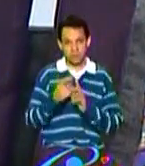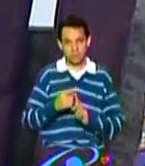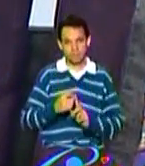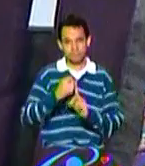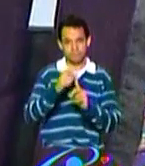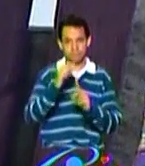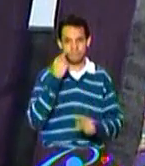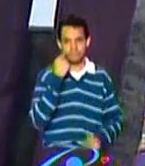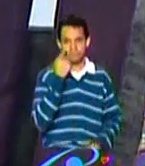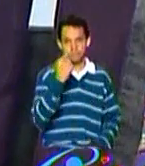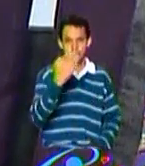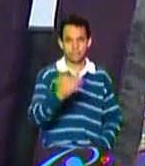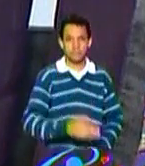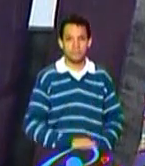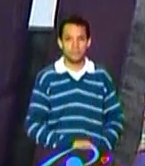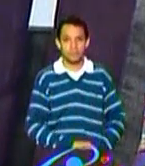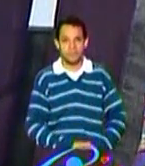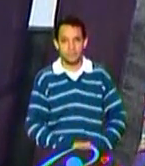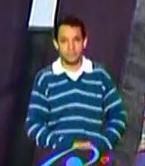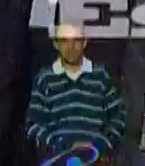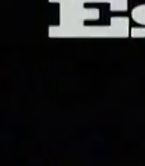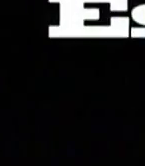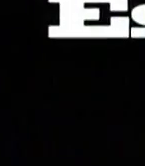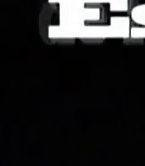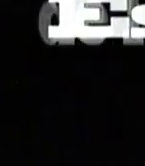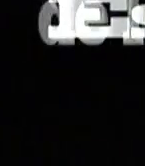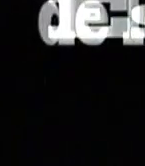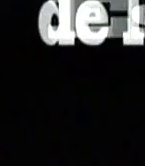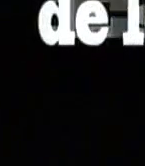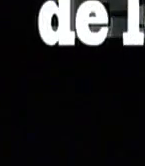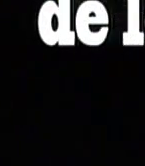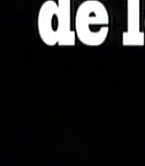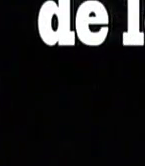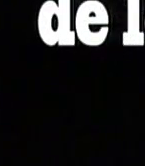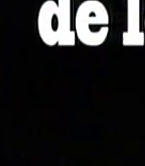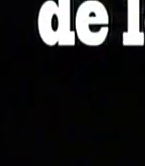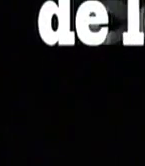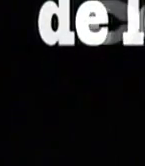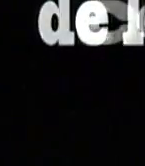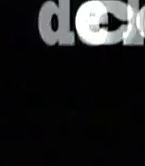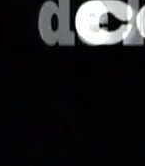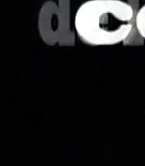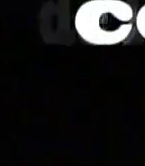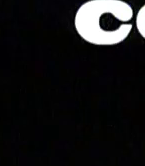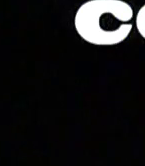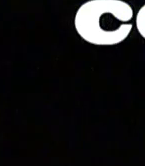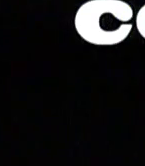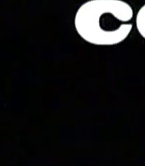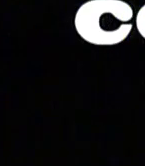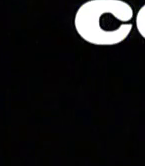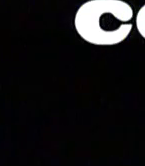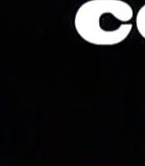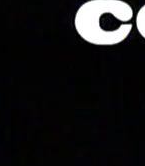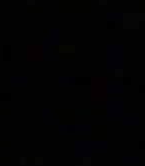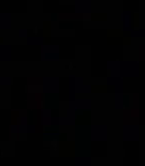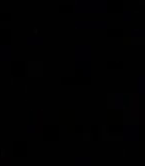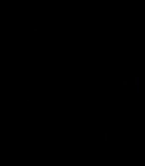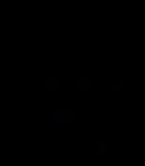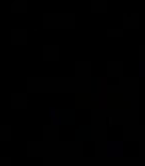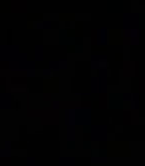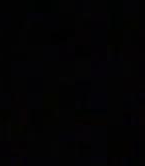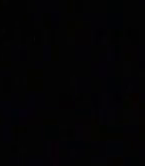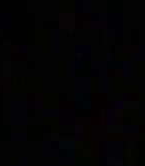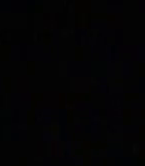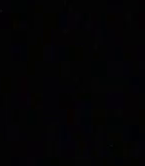Ya regresamos. ¿Es usted de los que lucha contra dolores de espalda y cintura, cálculos renales, afecciones del sistema